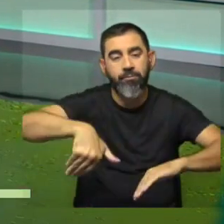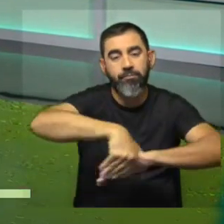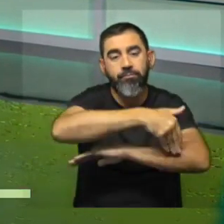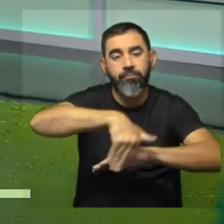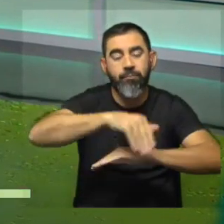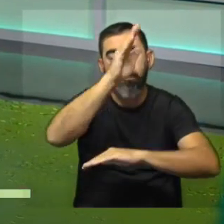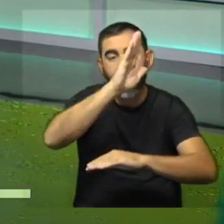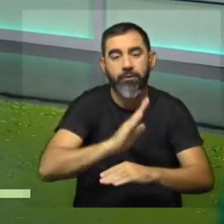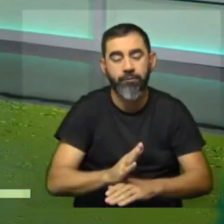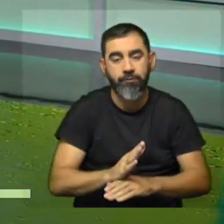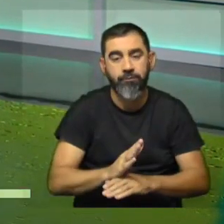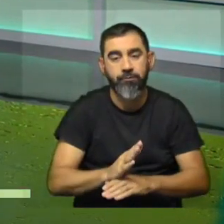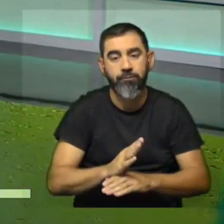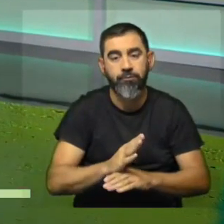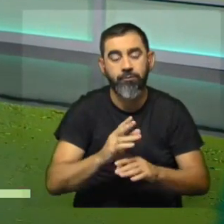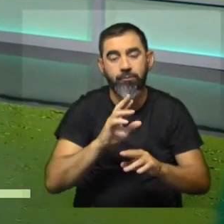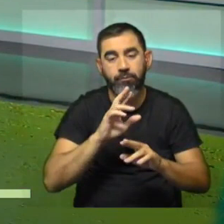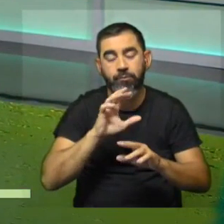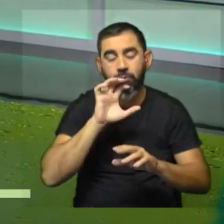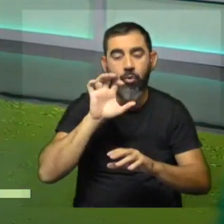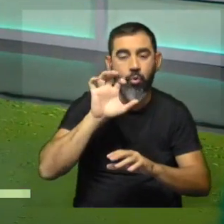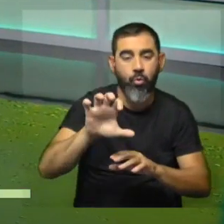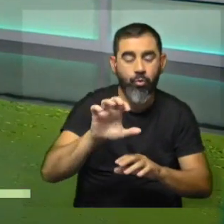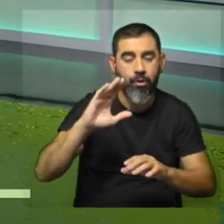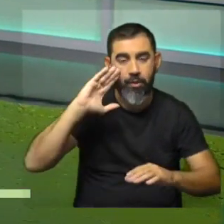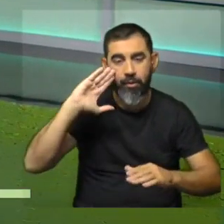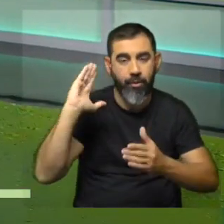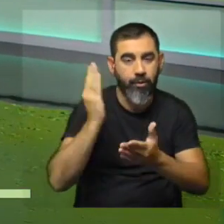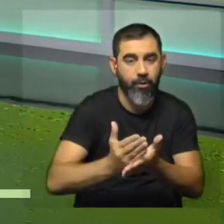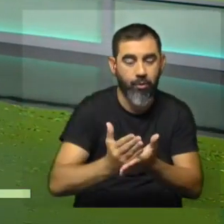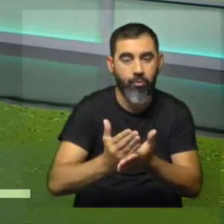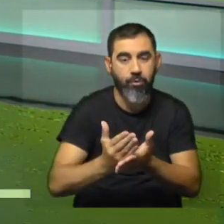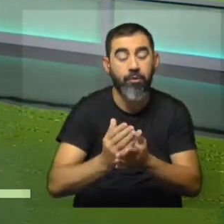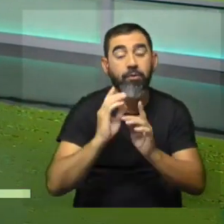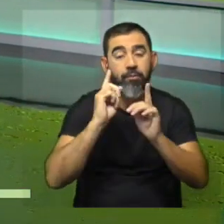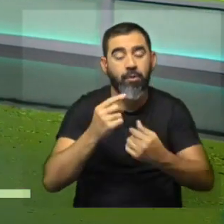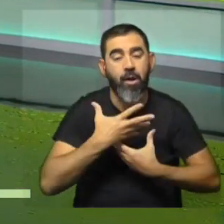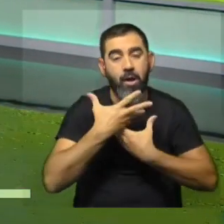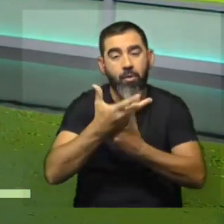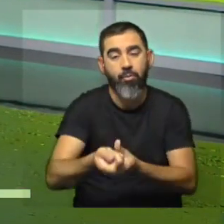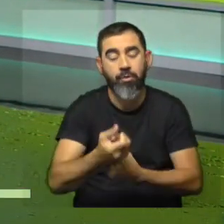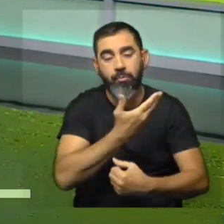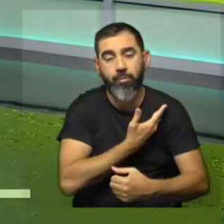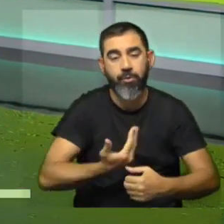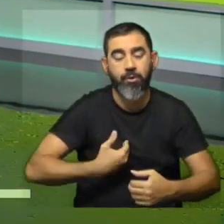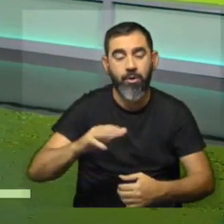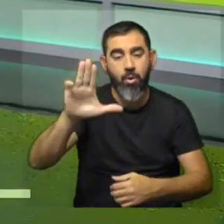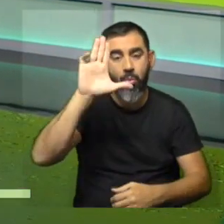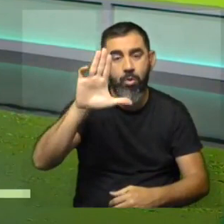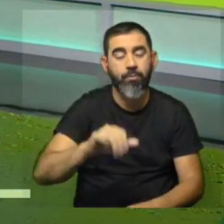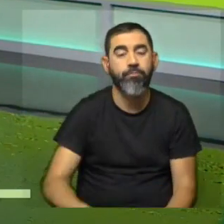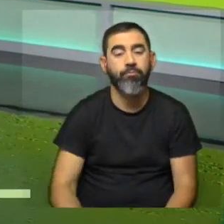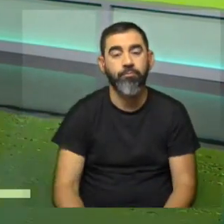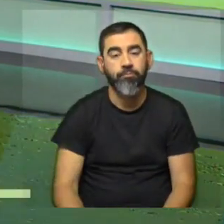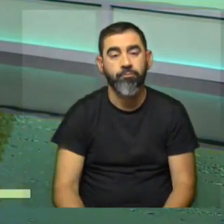en Brasil para repudiar el intento de golpe de Estado y además apoyar al presidente Lula da Silva.